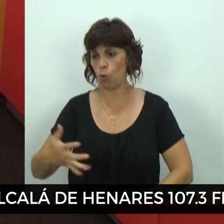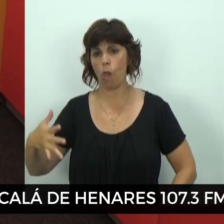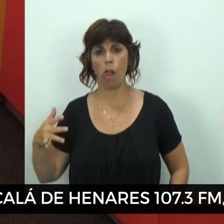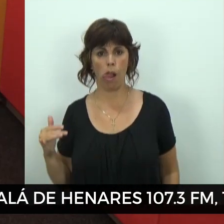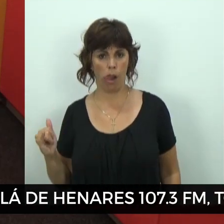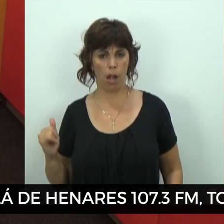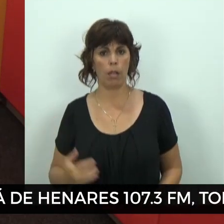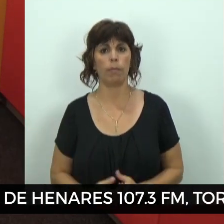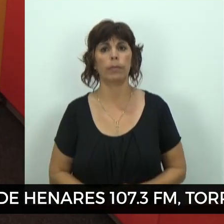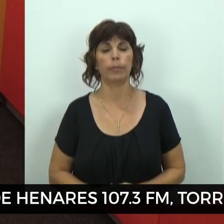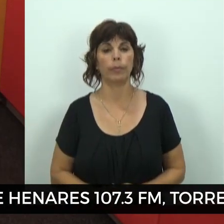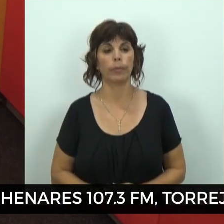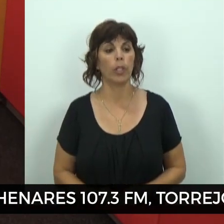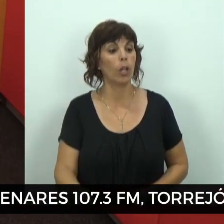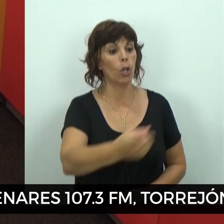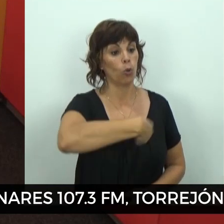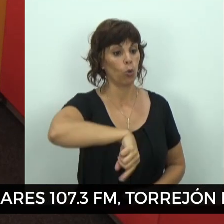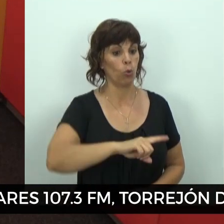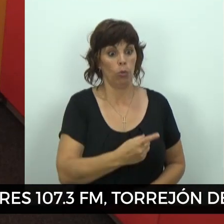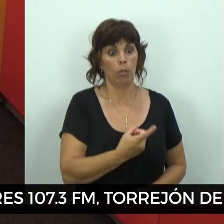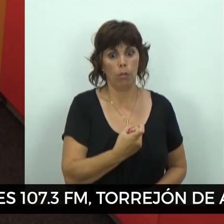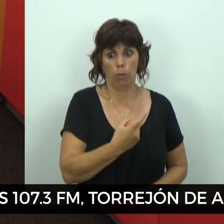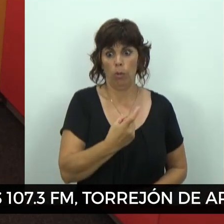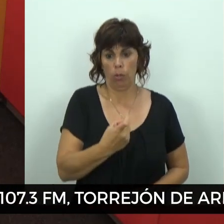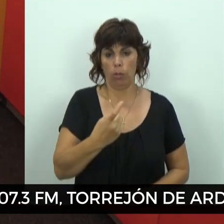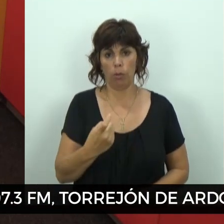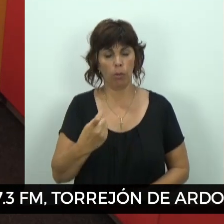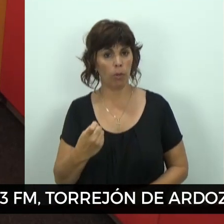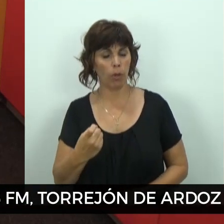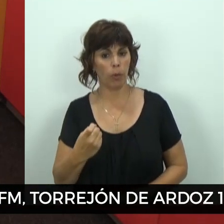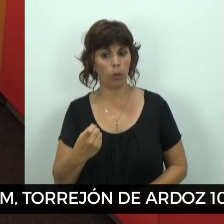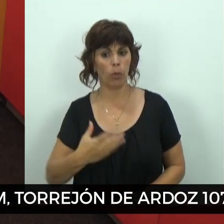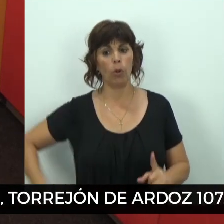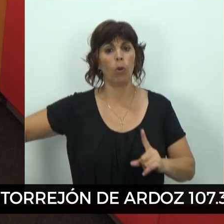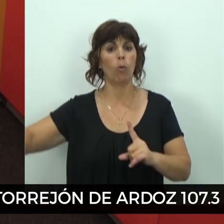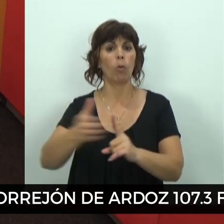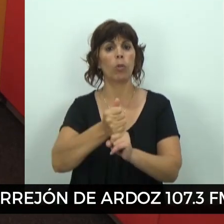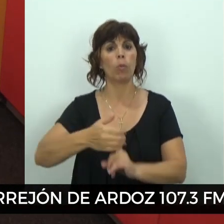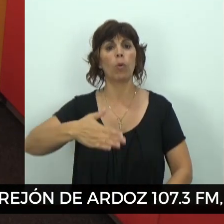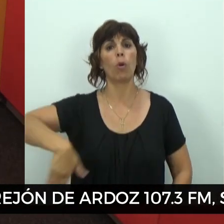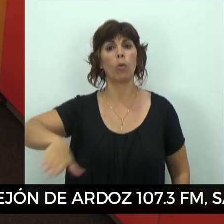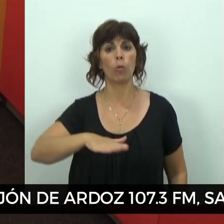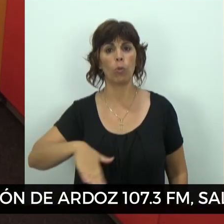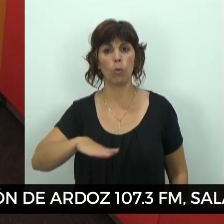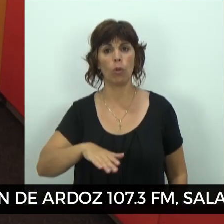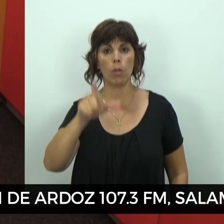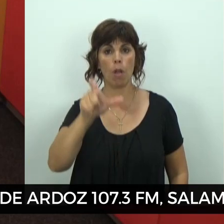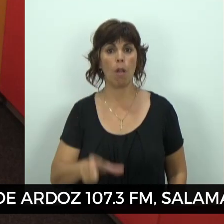cabo, todo lo que nosotros necesitamos lo encontramos en